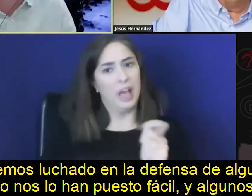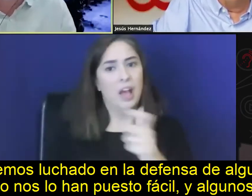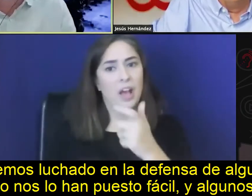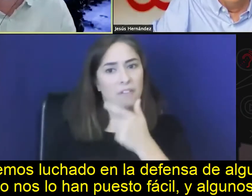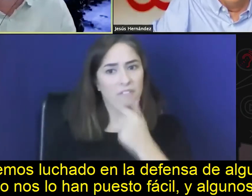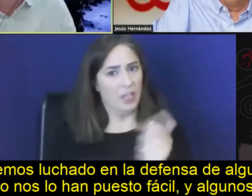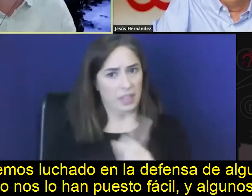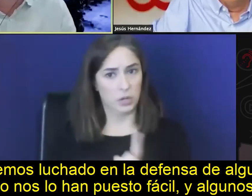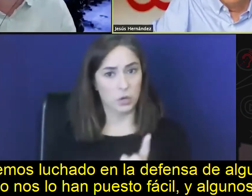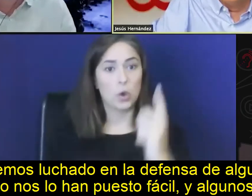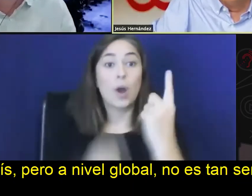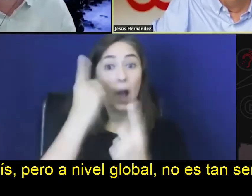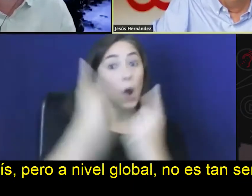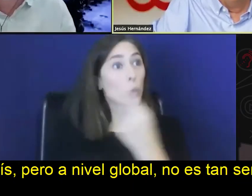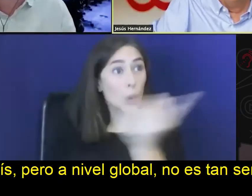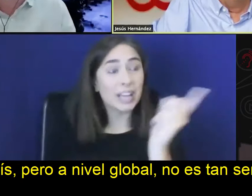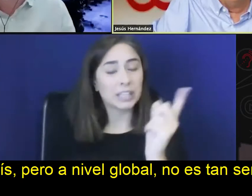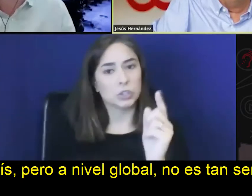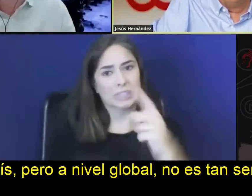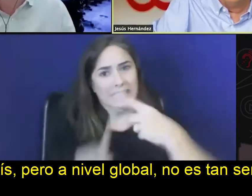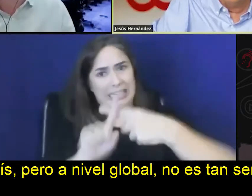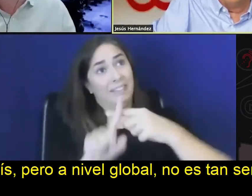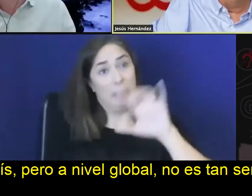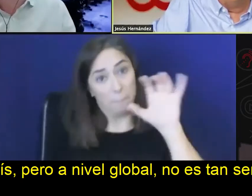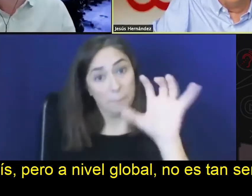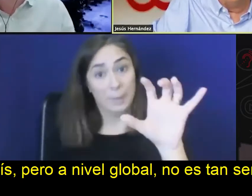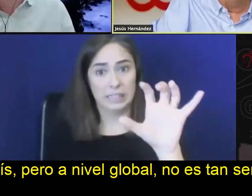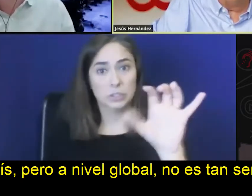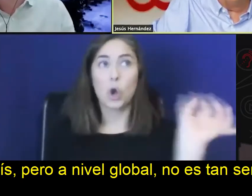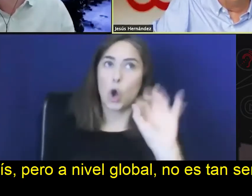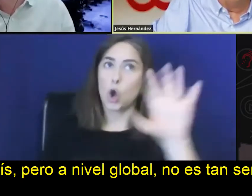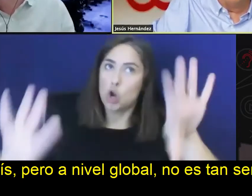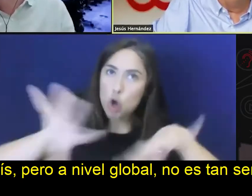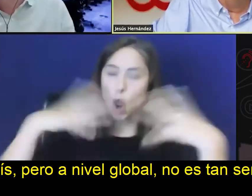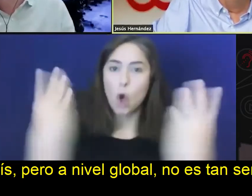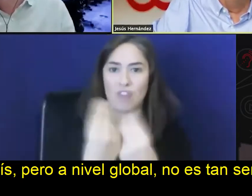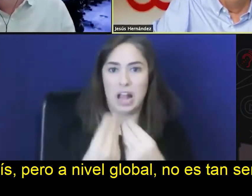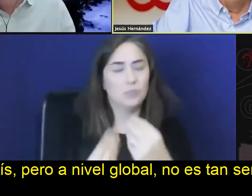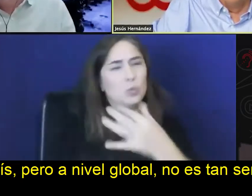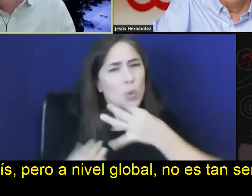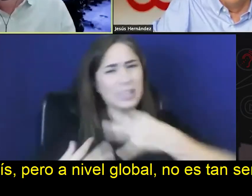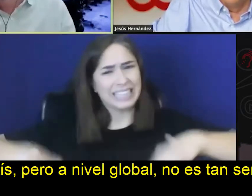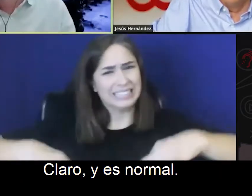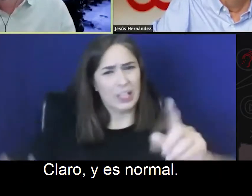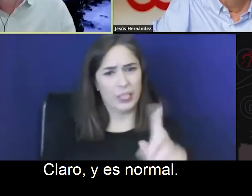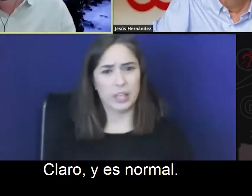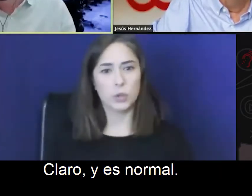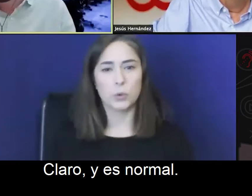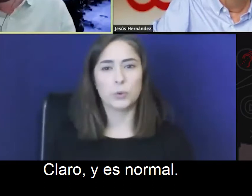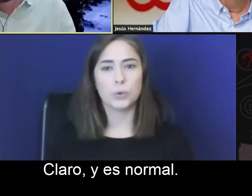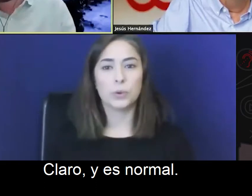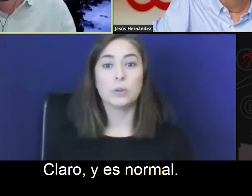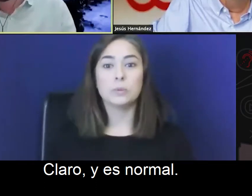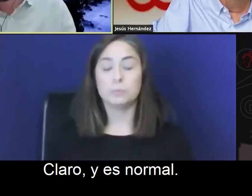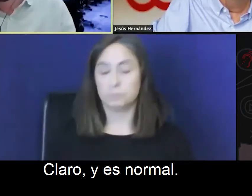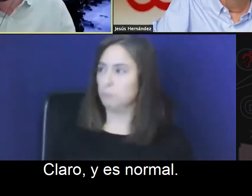ellos a nivel país, Sí, sí. pero a nivel global no es tan sencillo, ¿no? Claro, y es